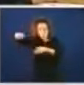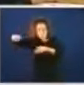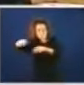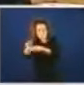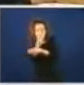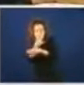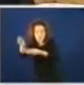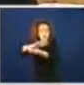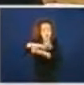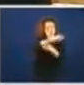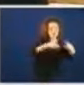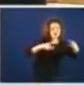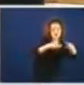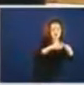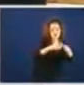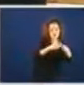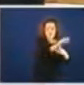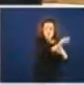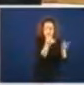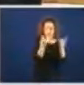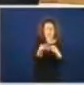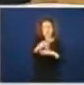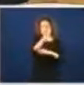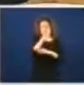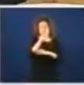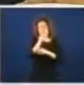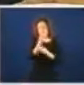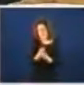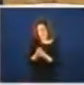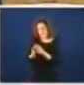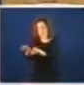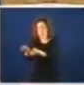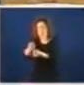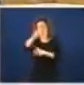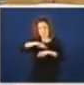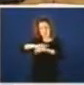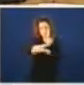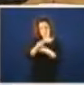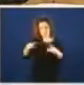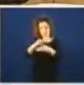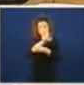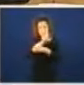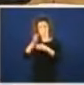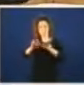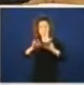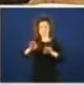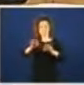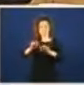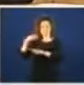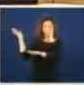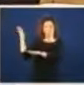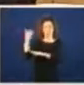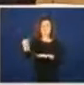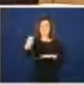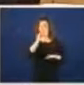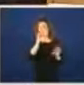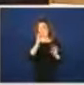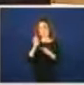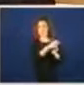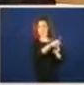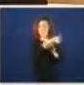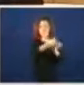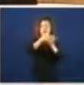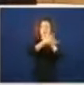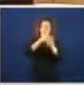concelleiros do Partido Popular de Viñanzo Pero mire, confirmase O que dicen na primeira intervención Vostedes só sabe tirar